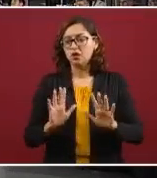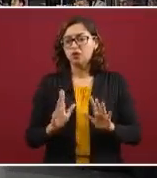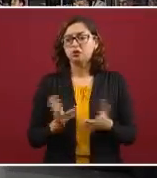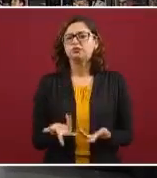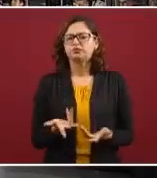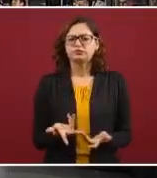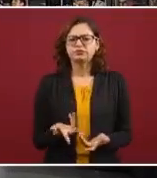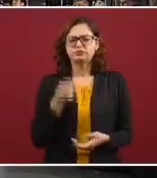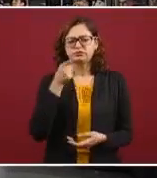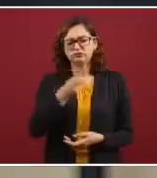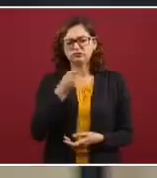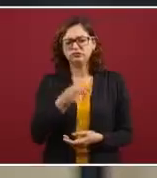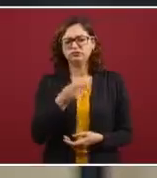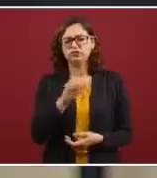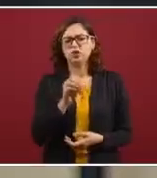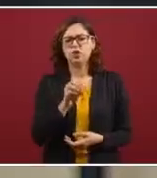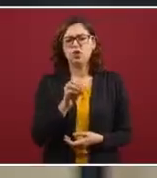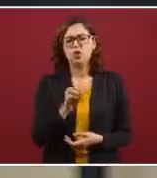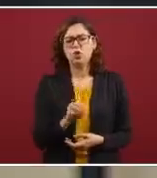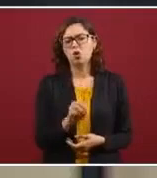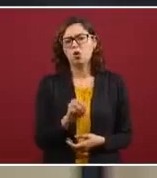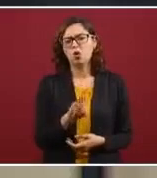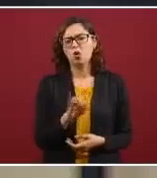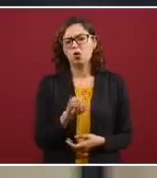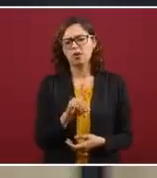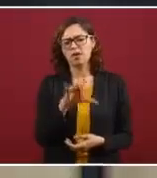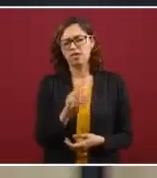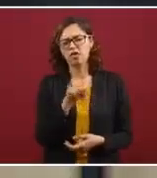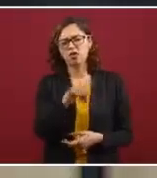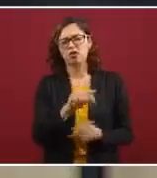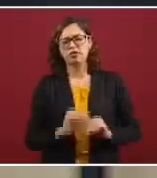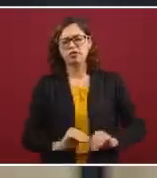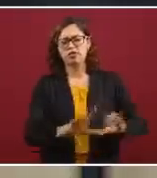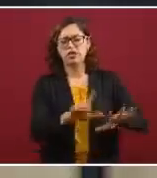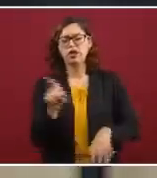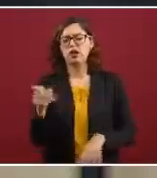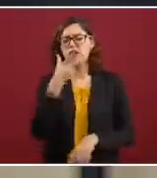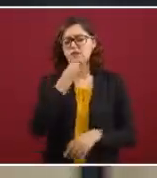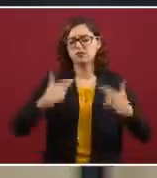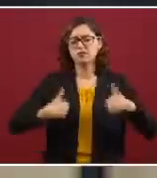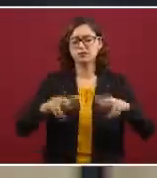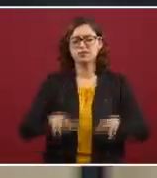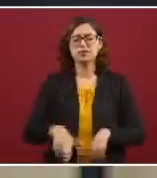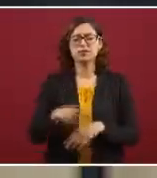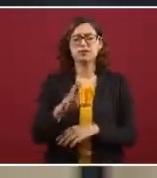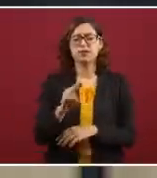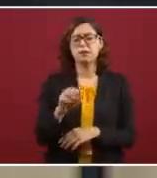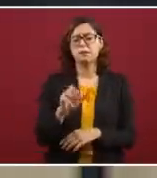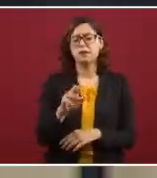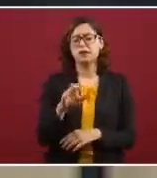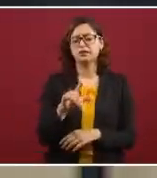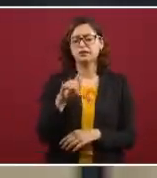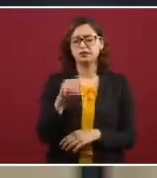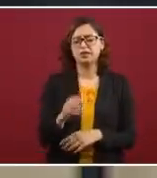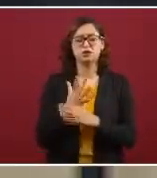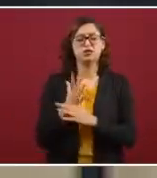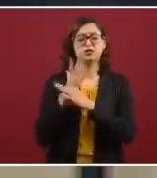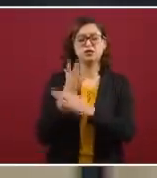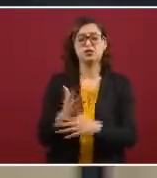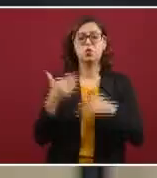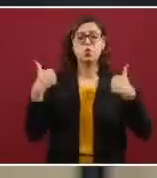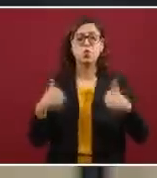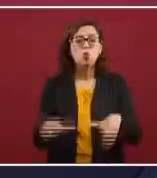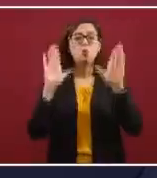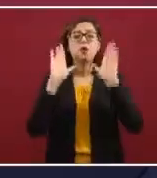para dejar en libertad a Ovidio Guzmán. De acuerdo con el canciller Marcelo Ebrard, se estima que se habrían perdido más de 200